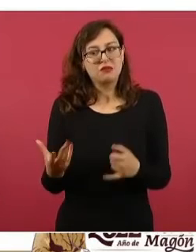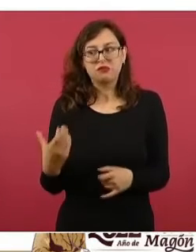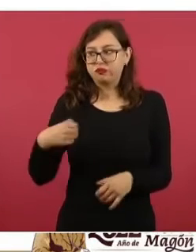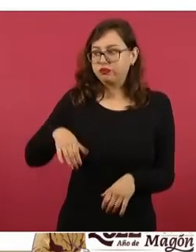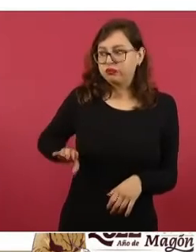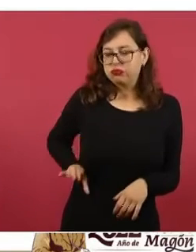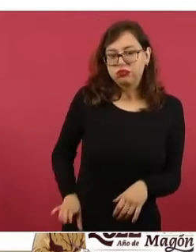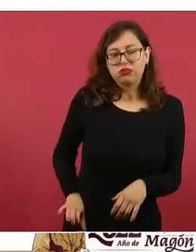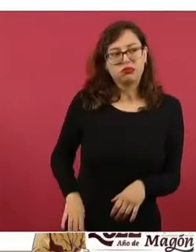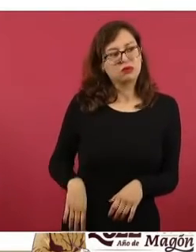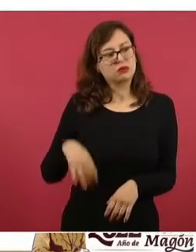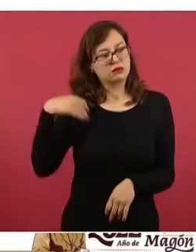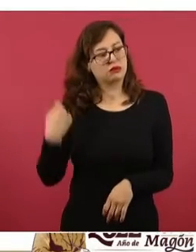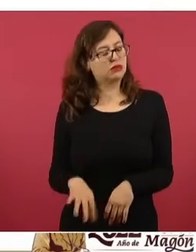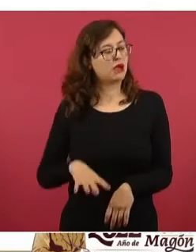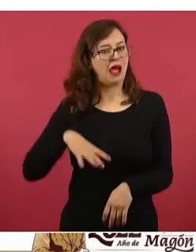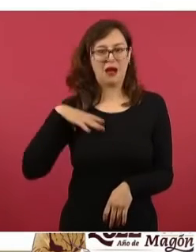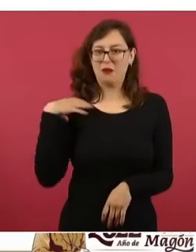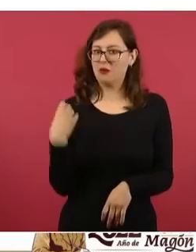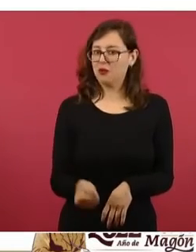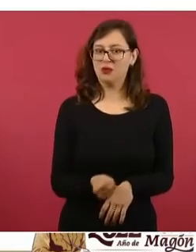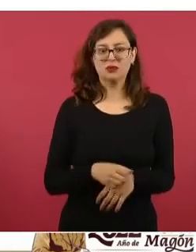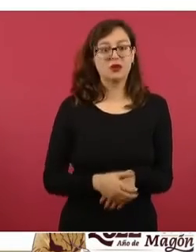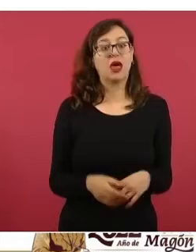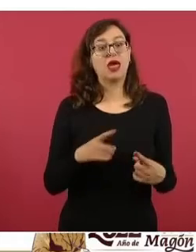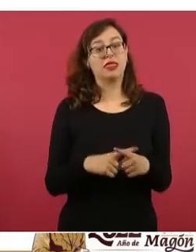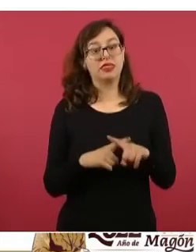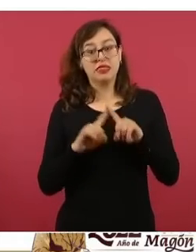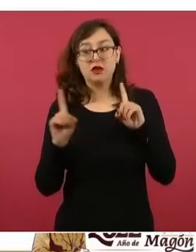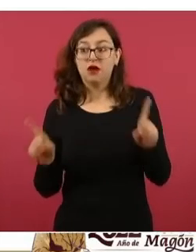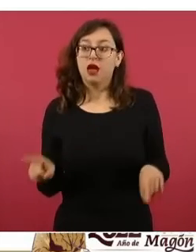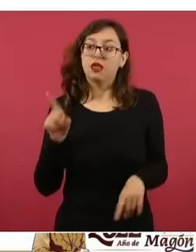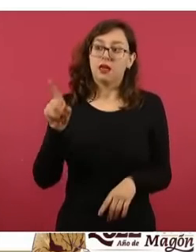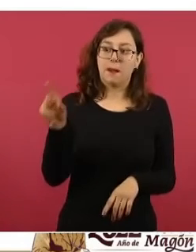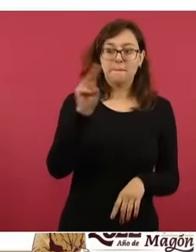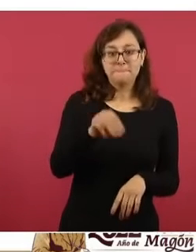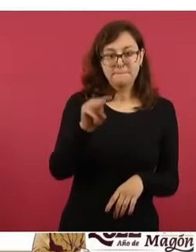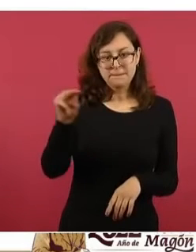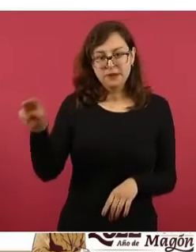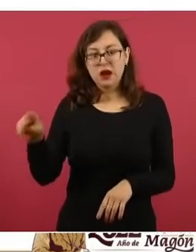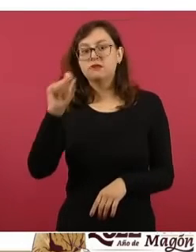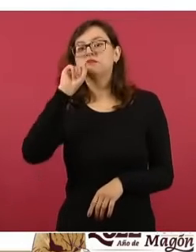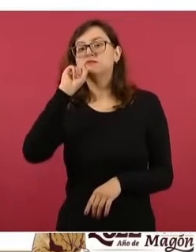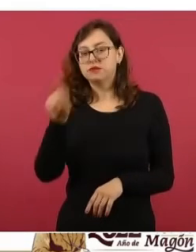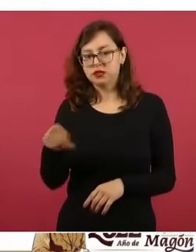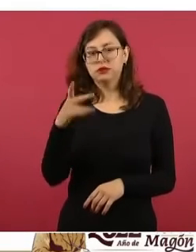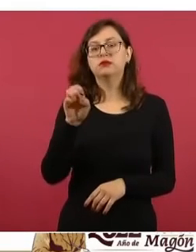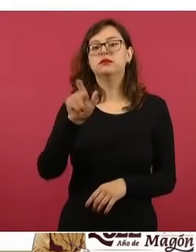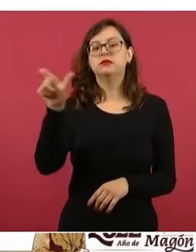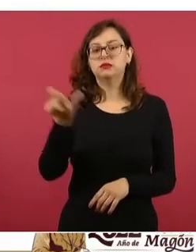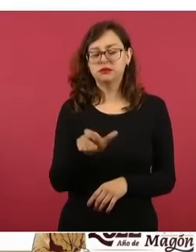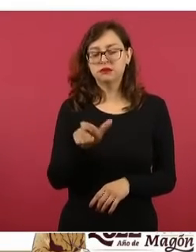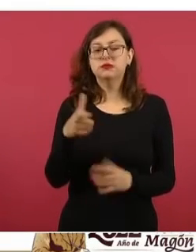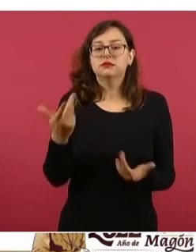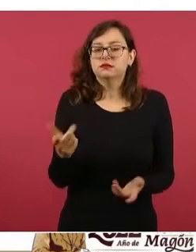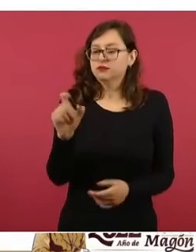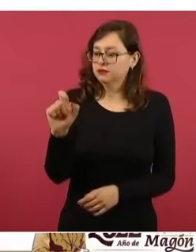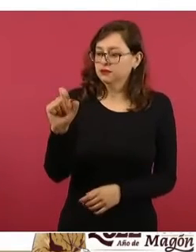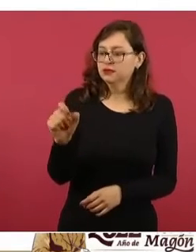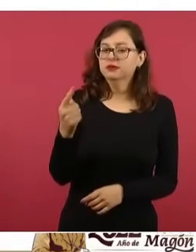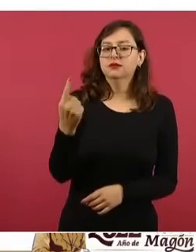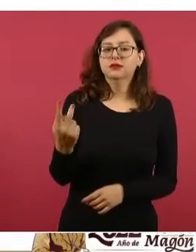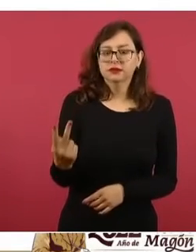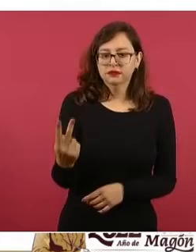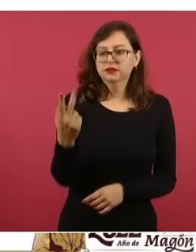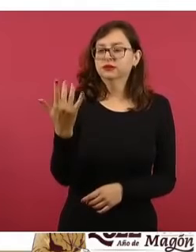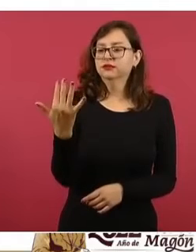18 centavos de franquicia Pemex, otra vez en Lázaro Cárdenas, Michoacán, 22 pesos con 55 centavos por